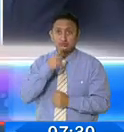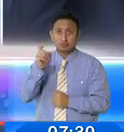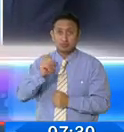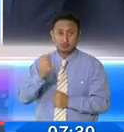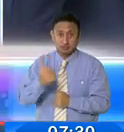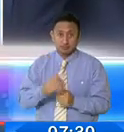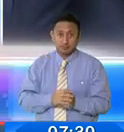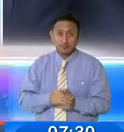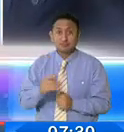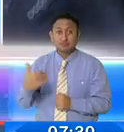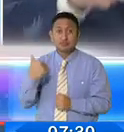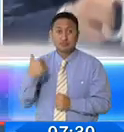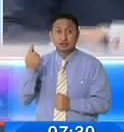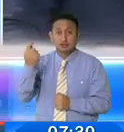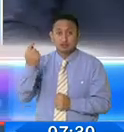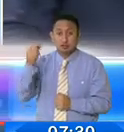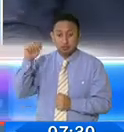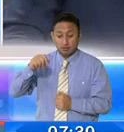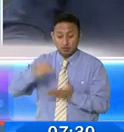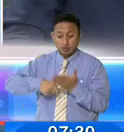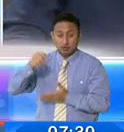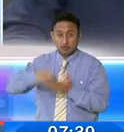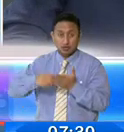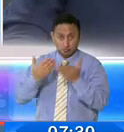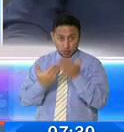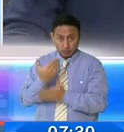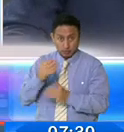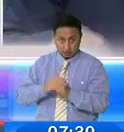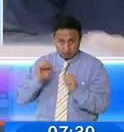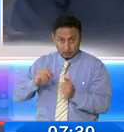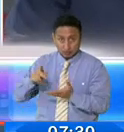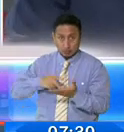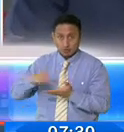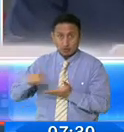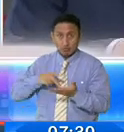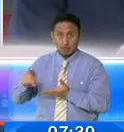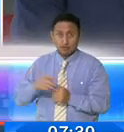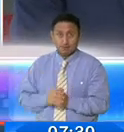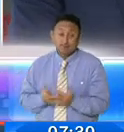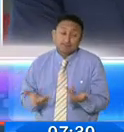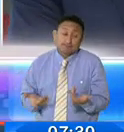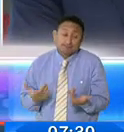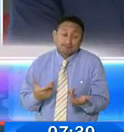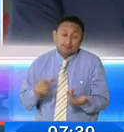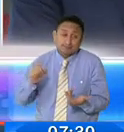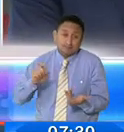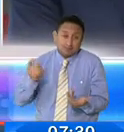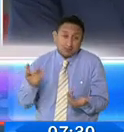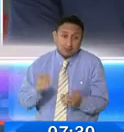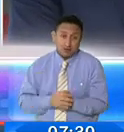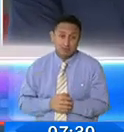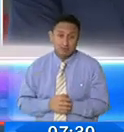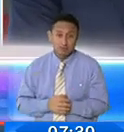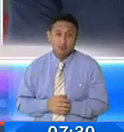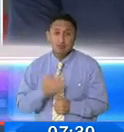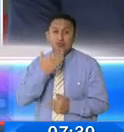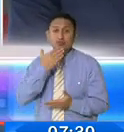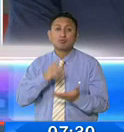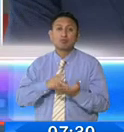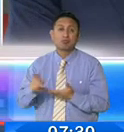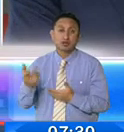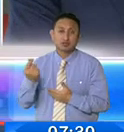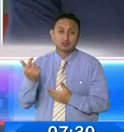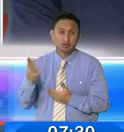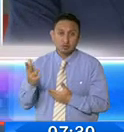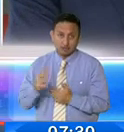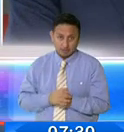partidas presupuestarias para las contrataciones, como es obvio y necesario, si no, no se tendría cómo pagar estos contratos. La ley